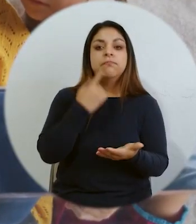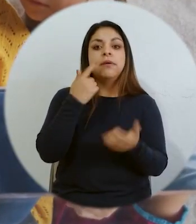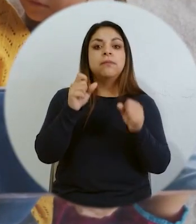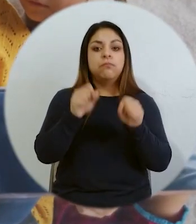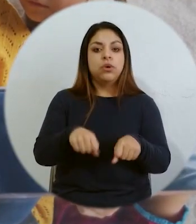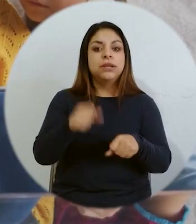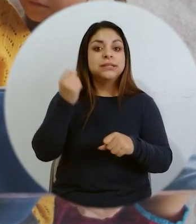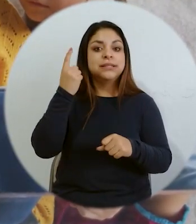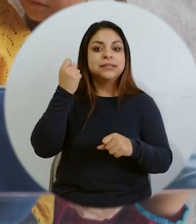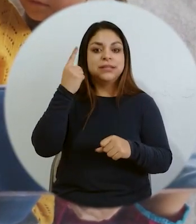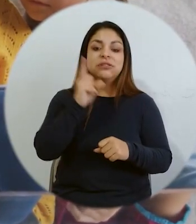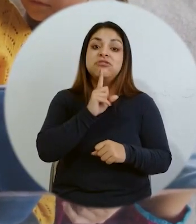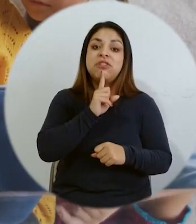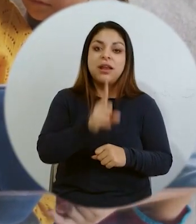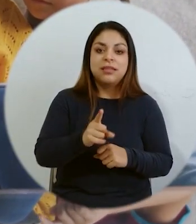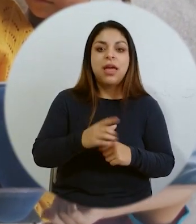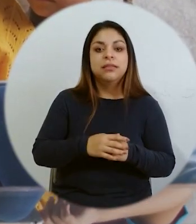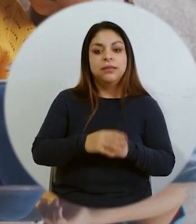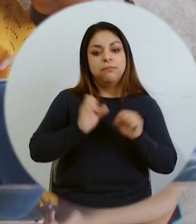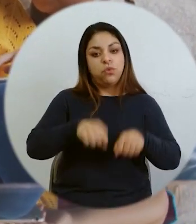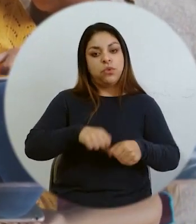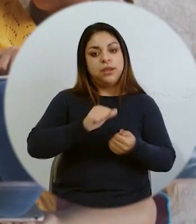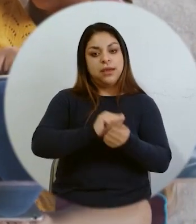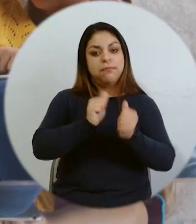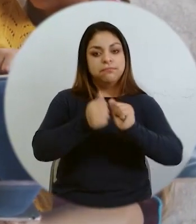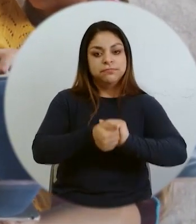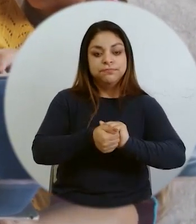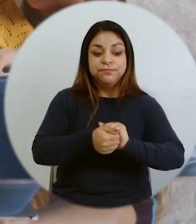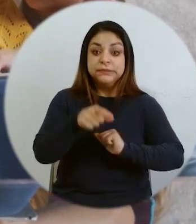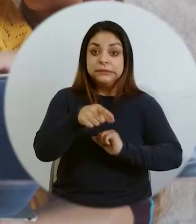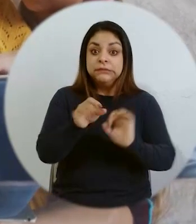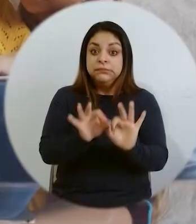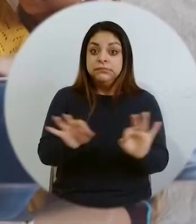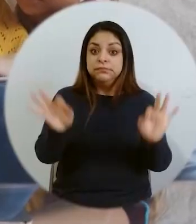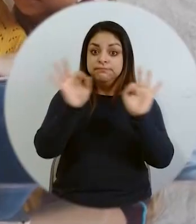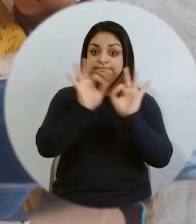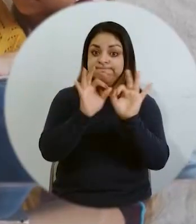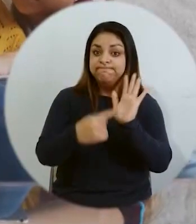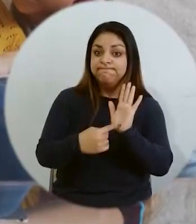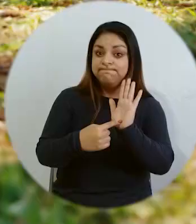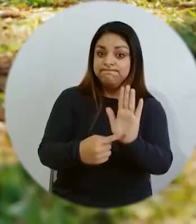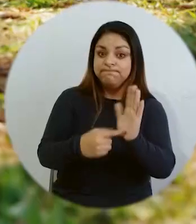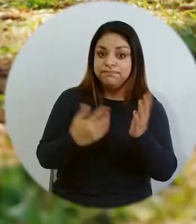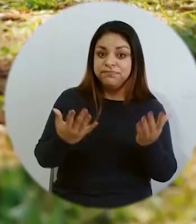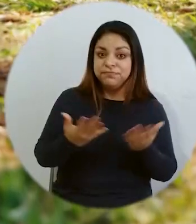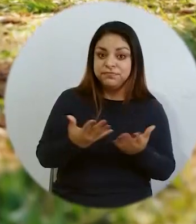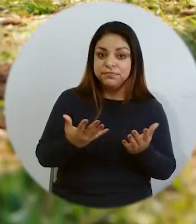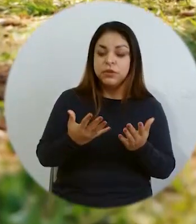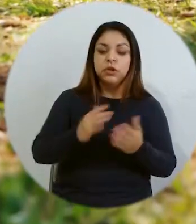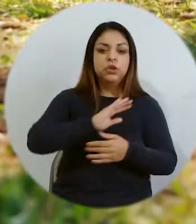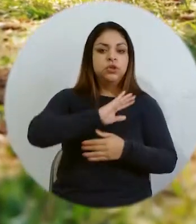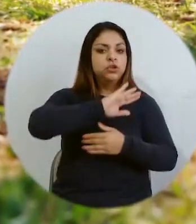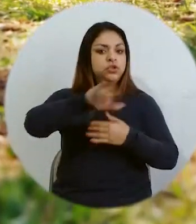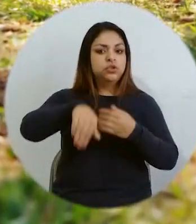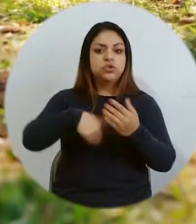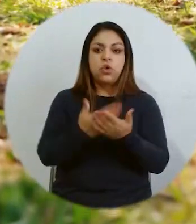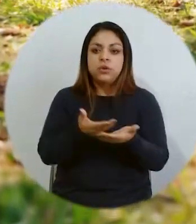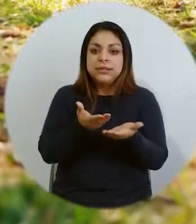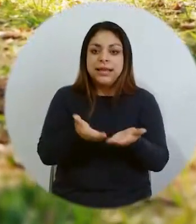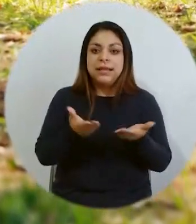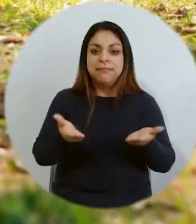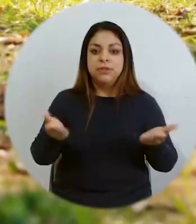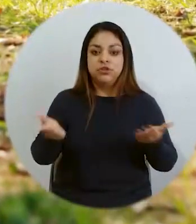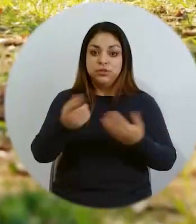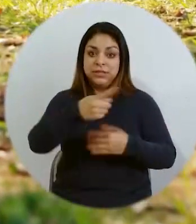Y acá es importante señalar que todos estos elementos que ellos y ellas viven, ¿verdad? Que son lo que